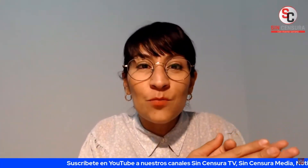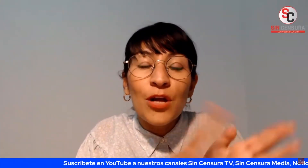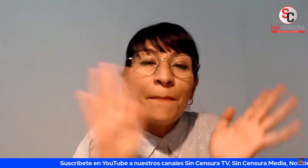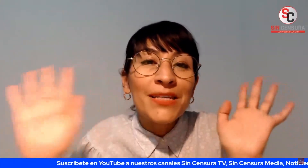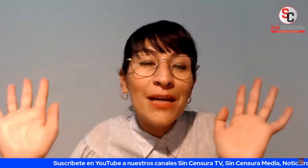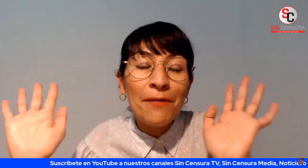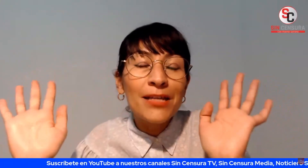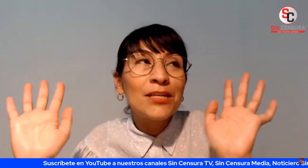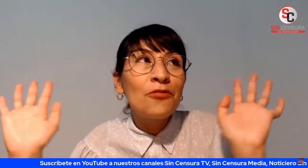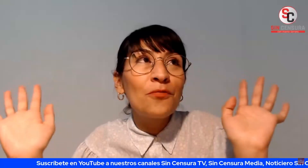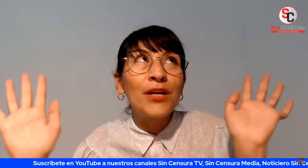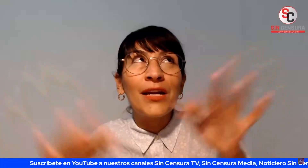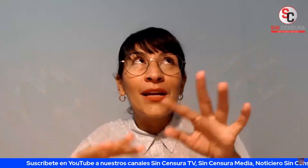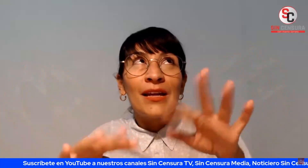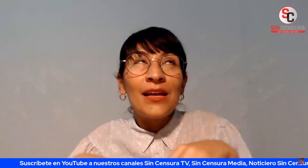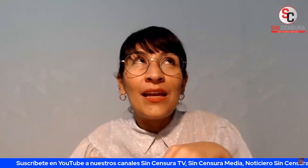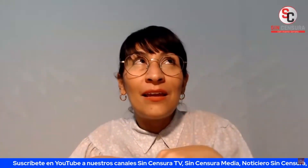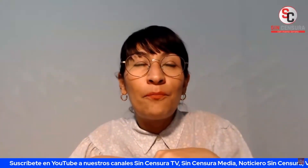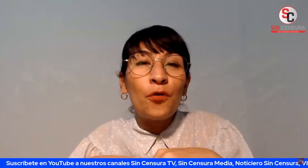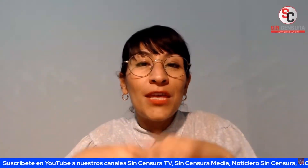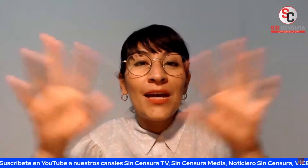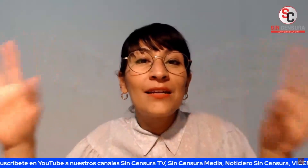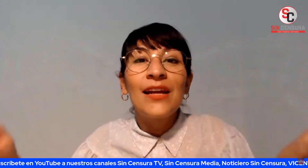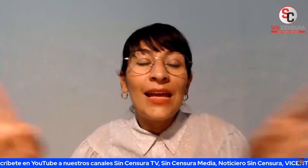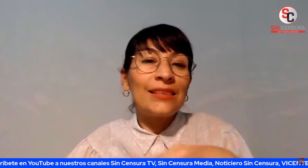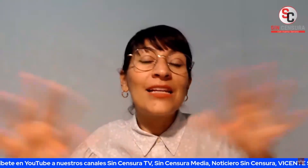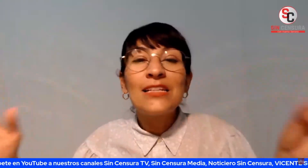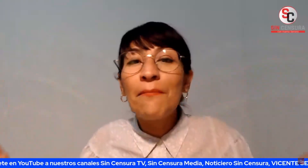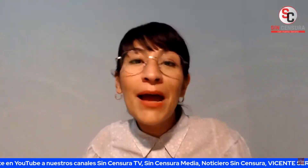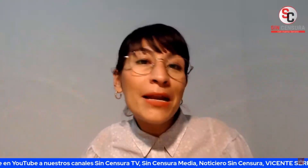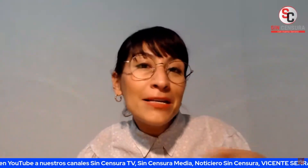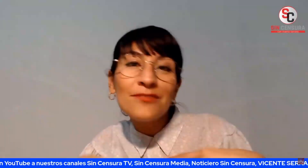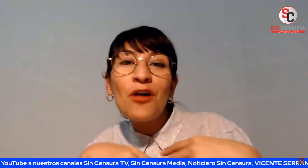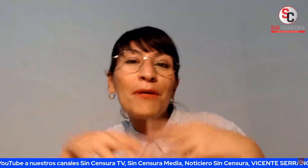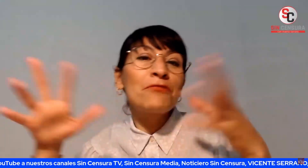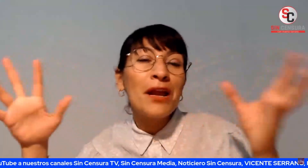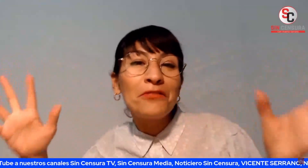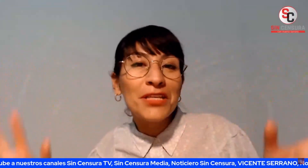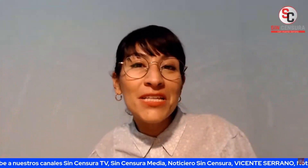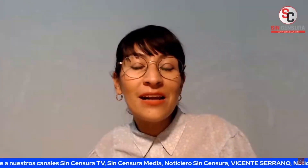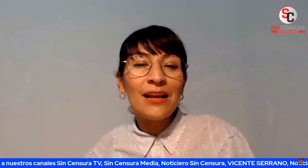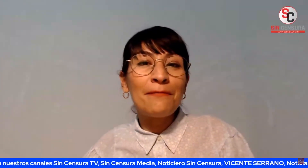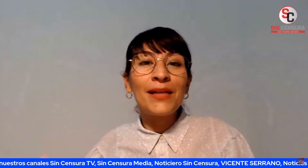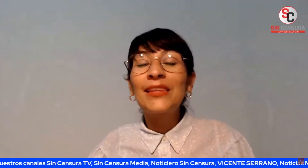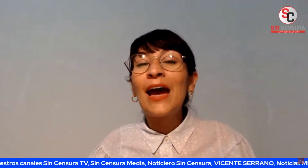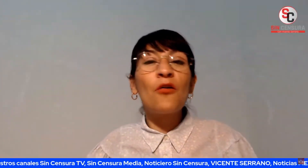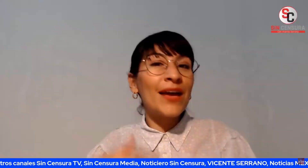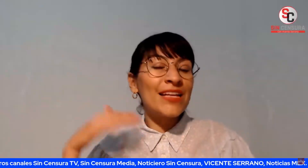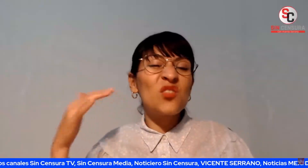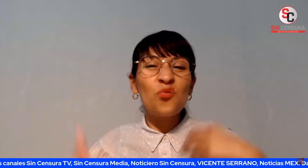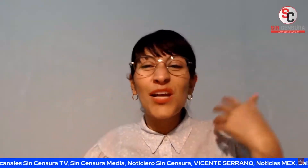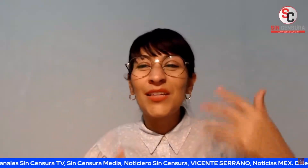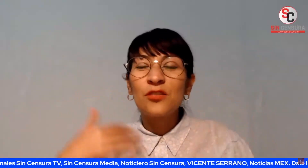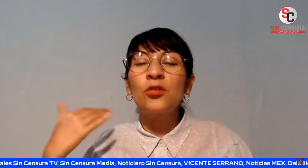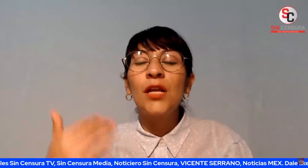del neoliberalismo, que pasaba así como que podían en 3 semanas no haber una noticia relevante. Ahora es una tras otra,